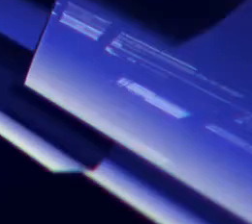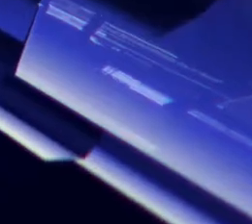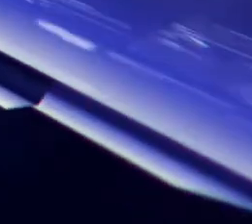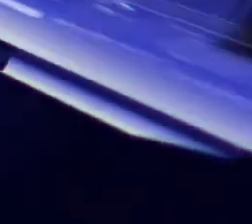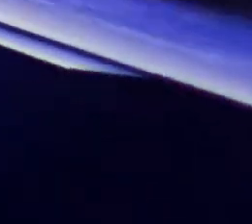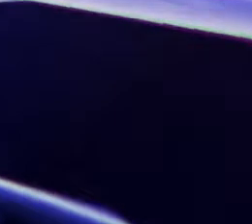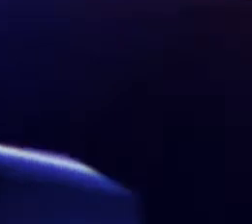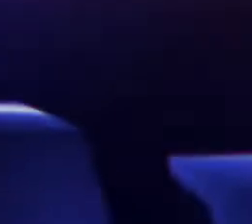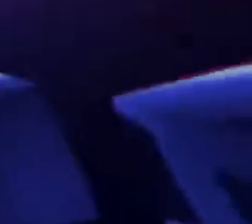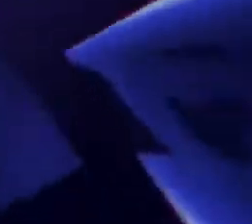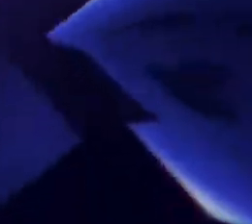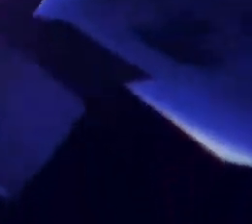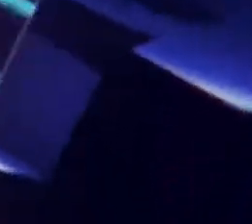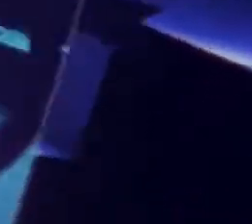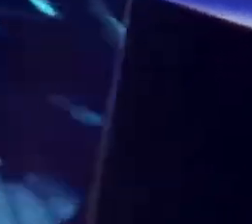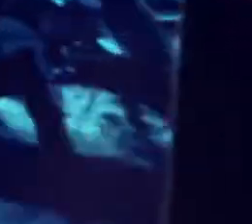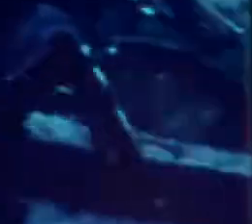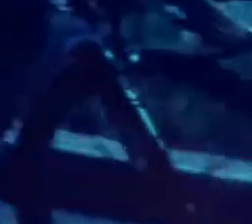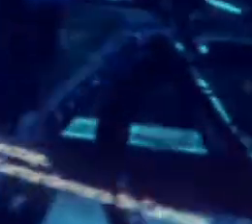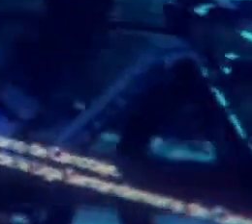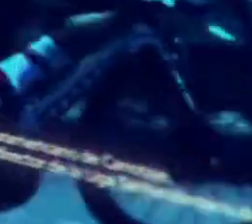santandereano.